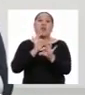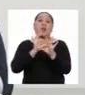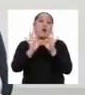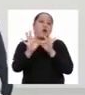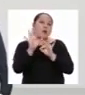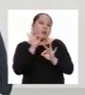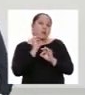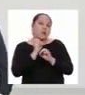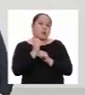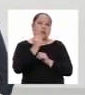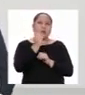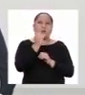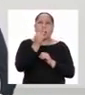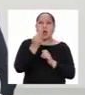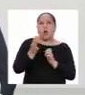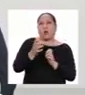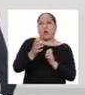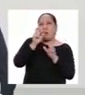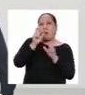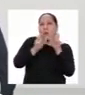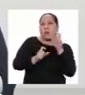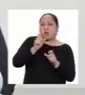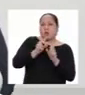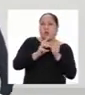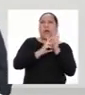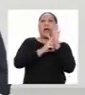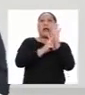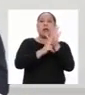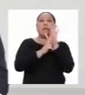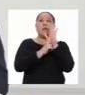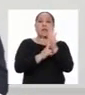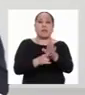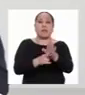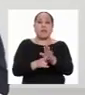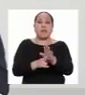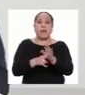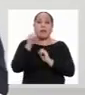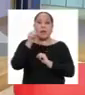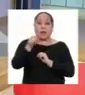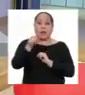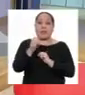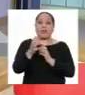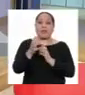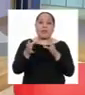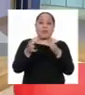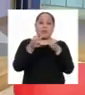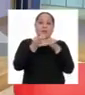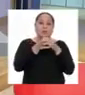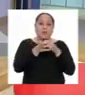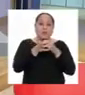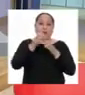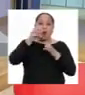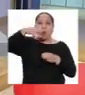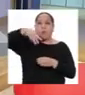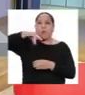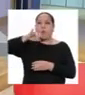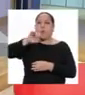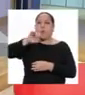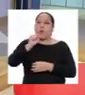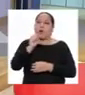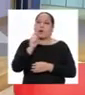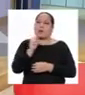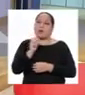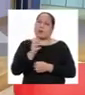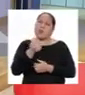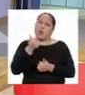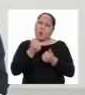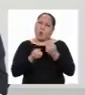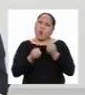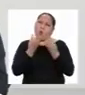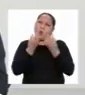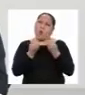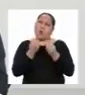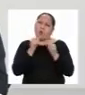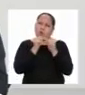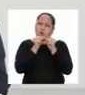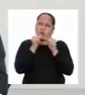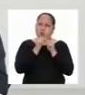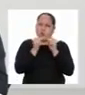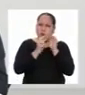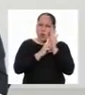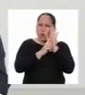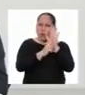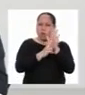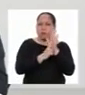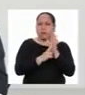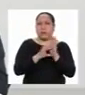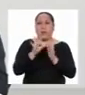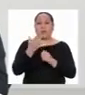seleccionaremos una cantidad representativa para que sea tu muestra. ¿Pero cuánto es una cantidad representativa? Puede ser